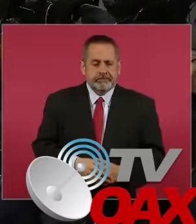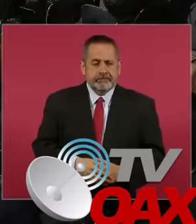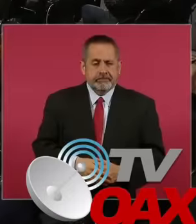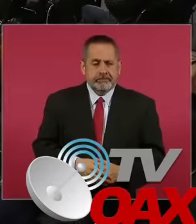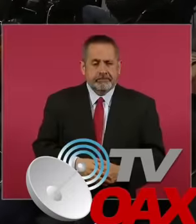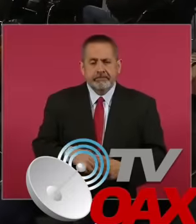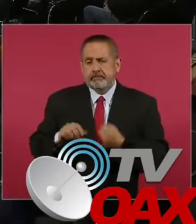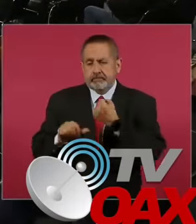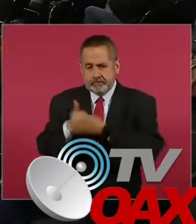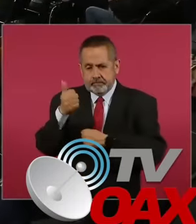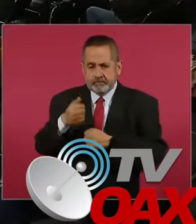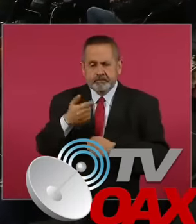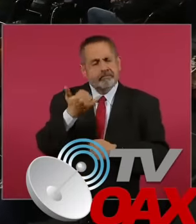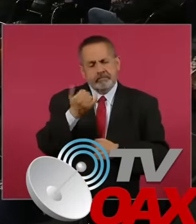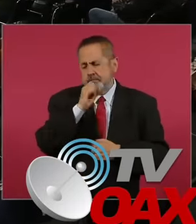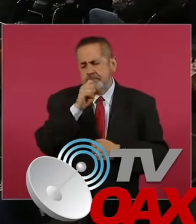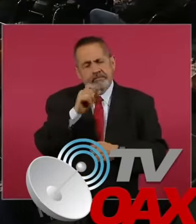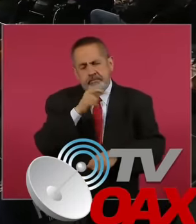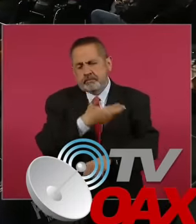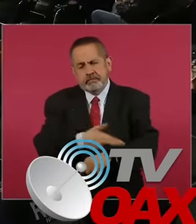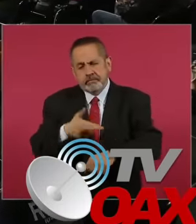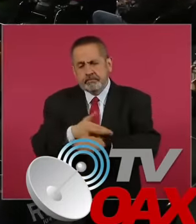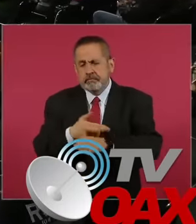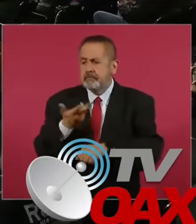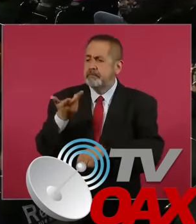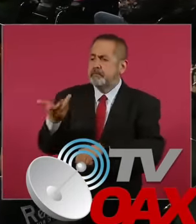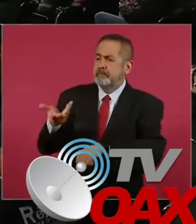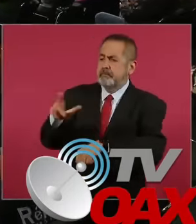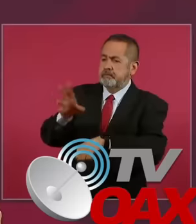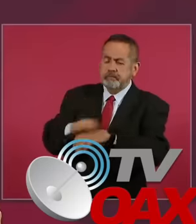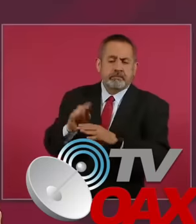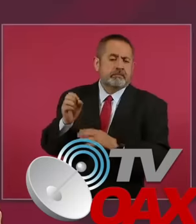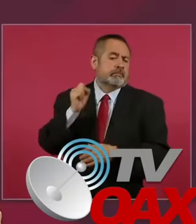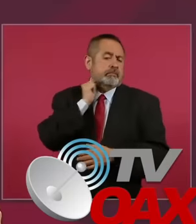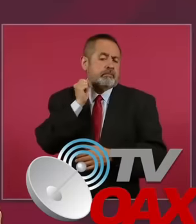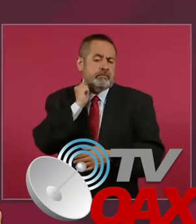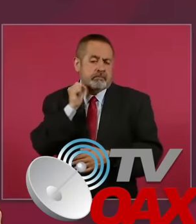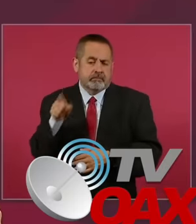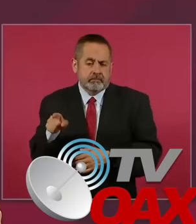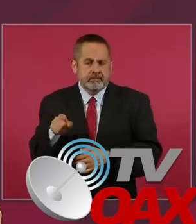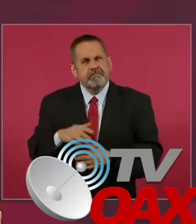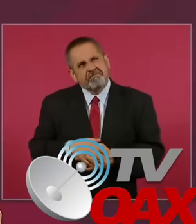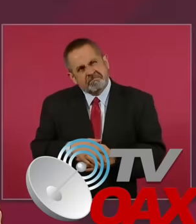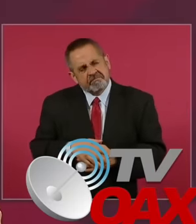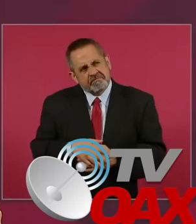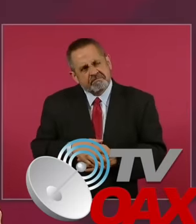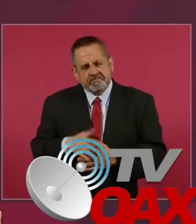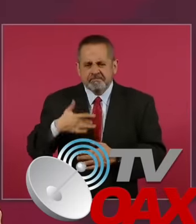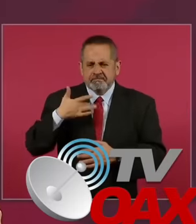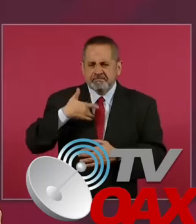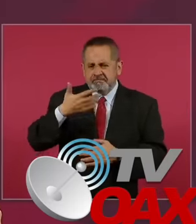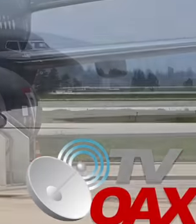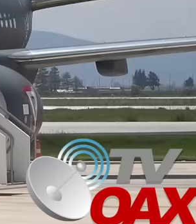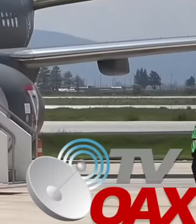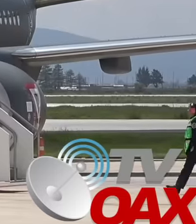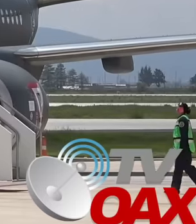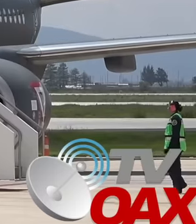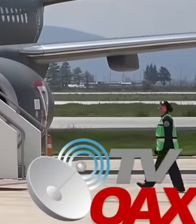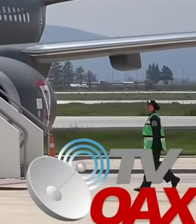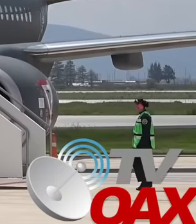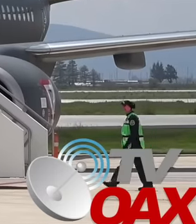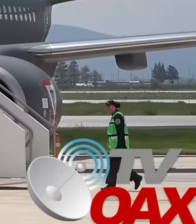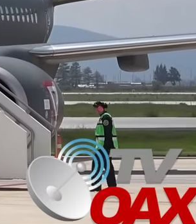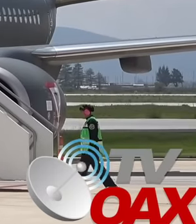país. Ante representantes de los medios de comunicación reafirmó la importancia de mantener una relación